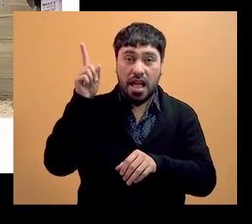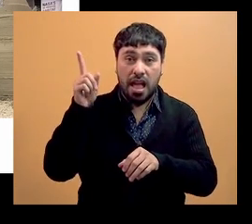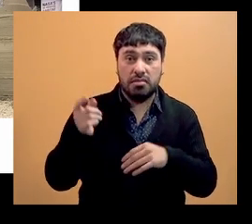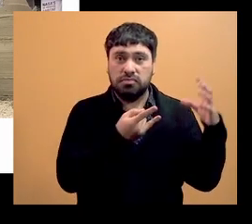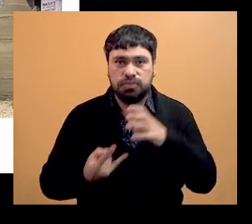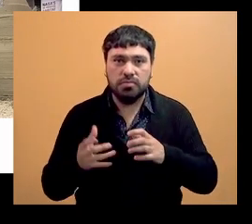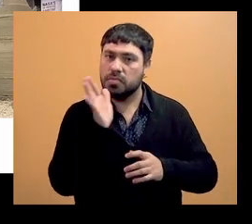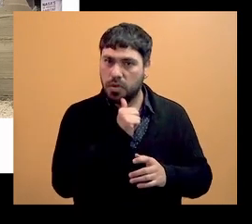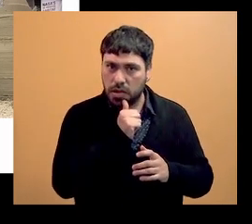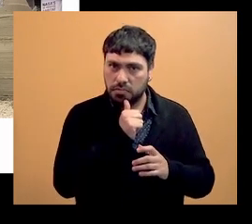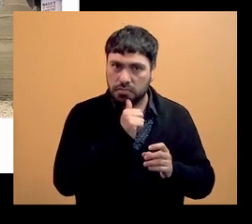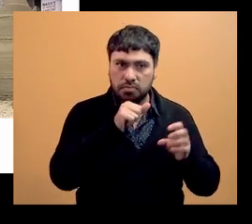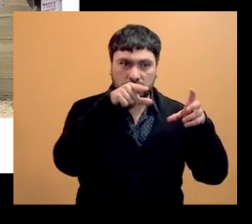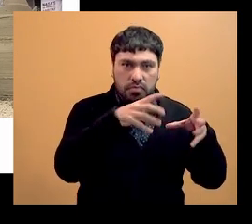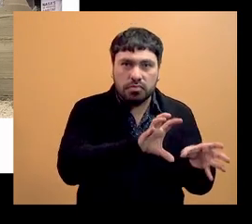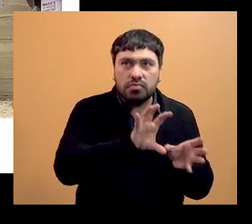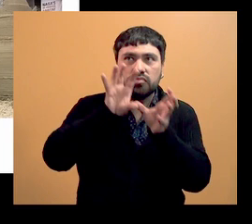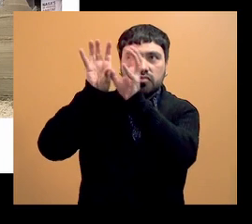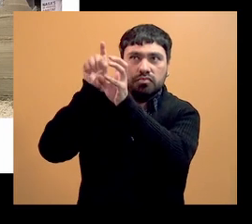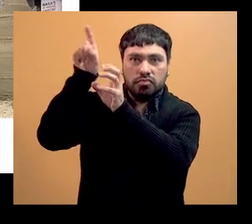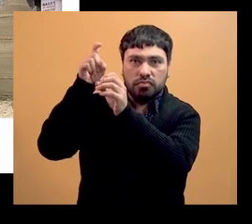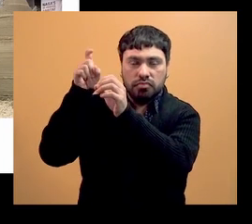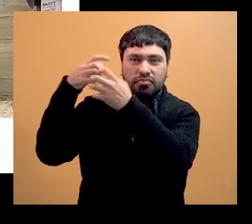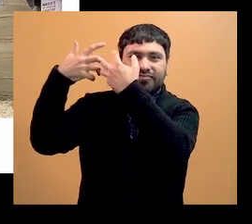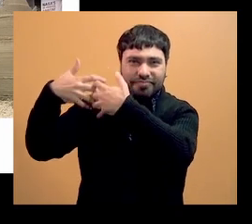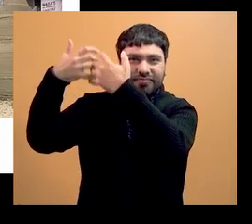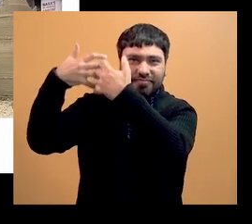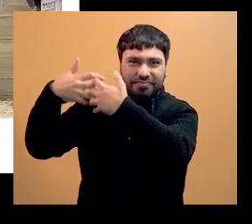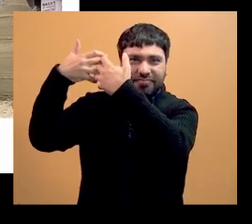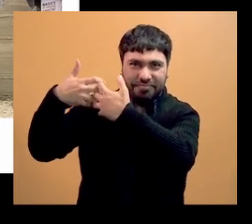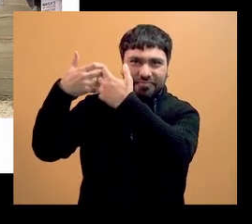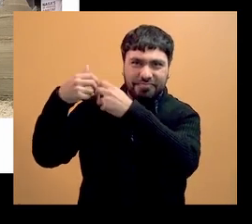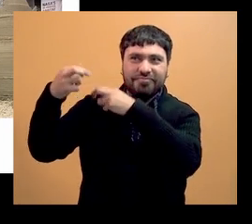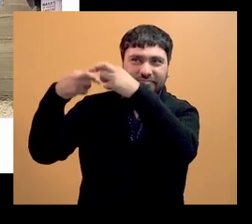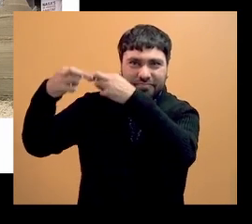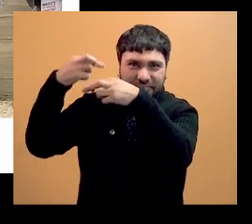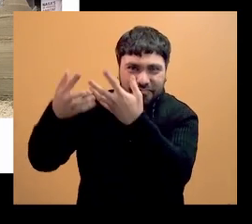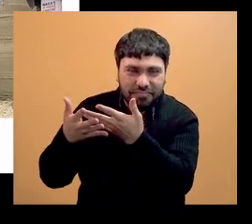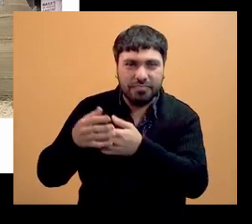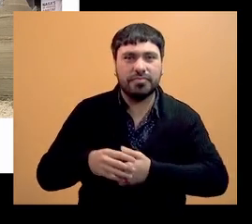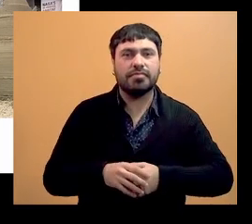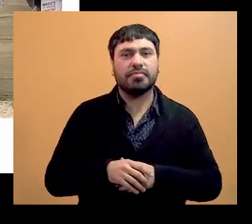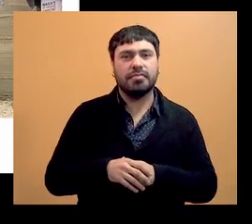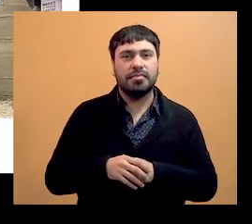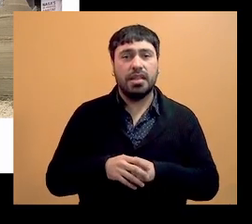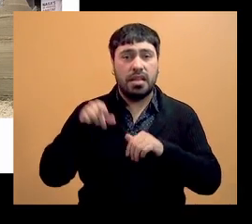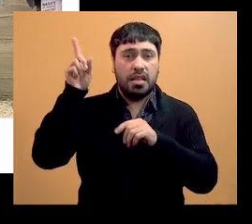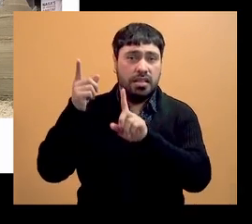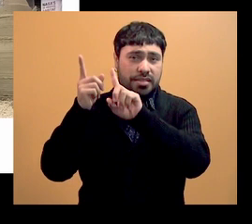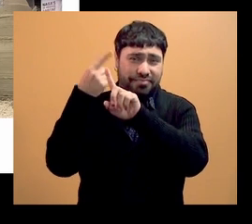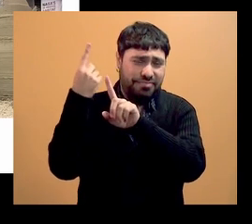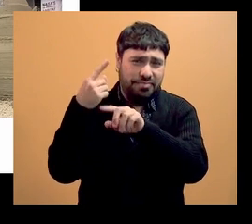máquina FDM de Fused Deposition Modeling en la Estación Espacial Internacional, donde se imprimieron los primeros sets de pruebas y se hicieron las